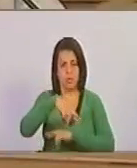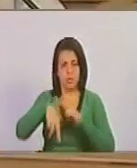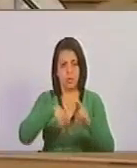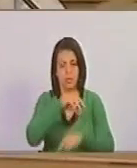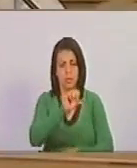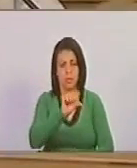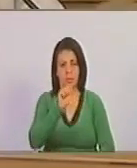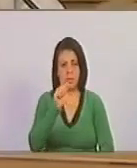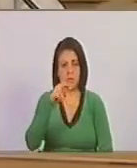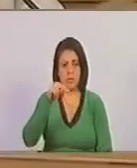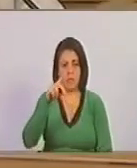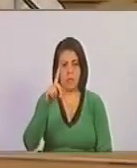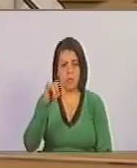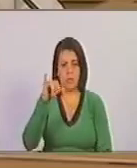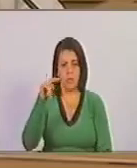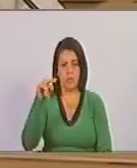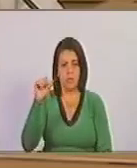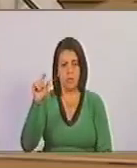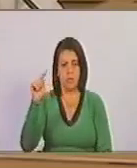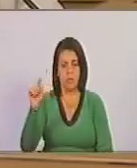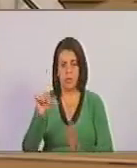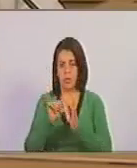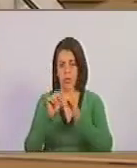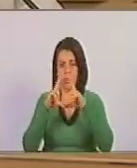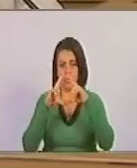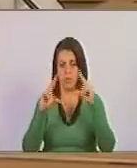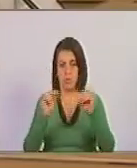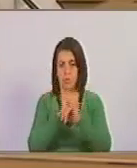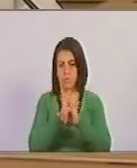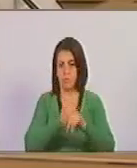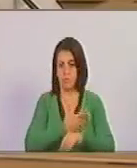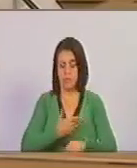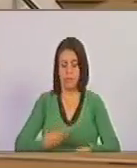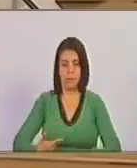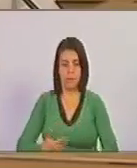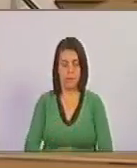sandinista en la república de Nicaragua es todo ciudadano presidente